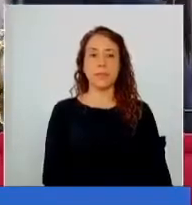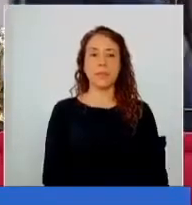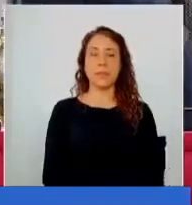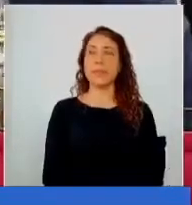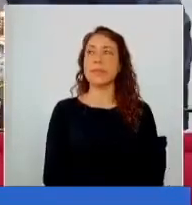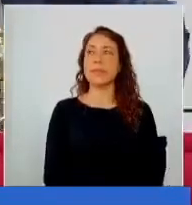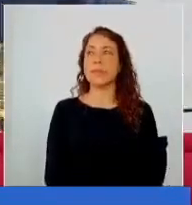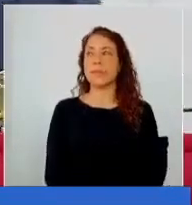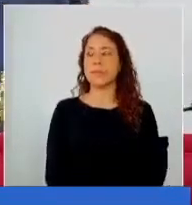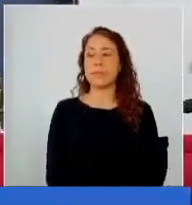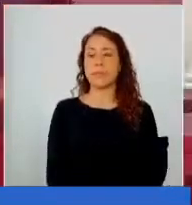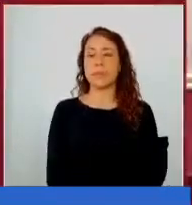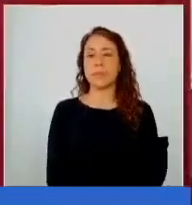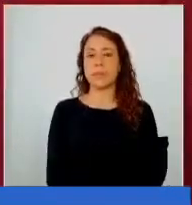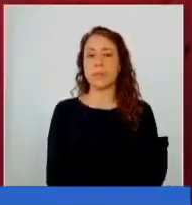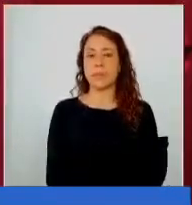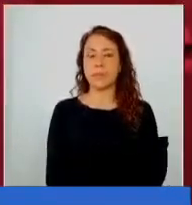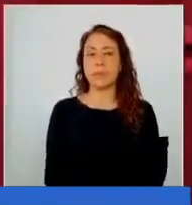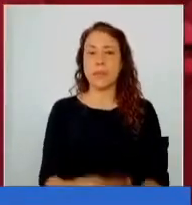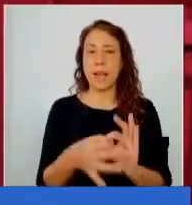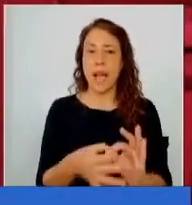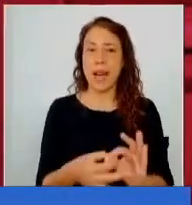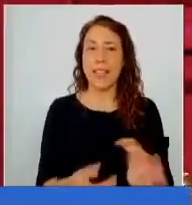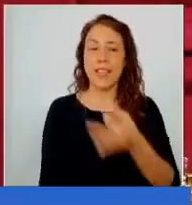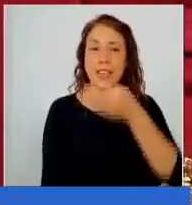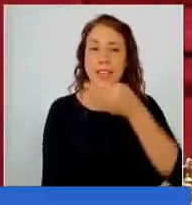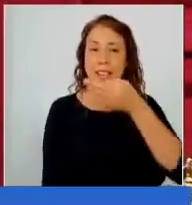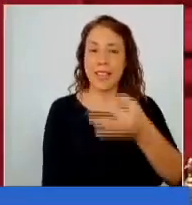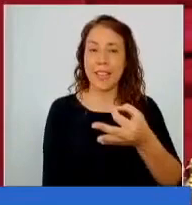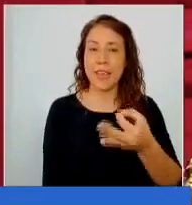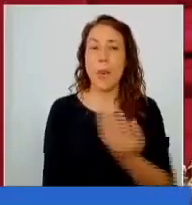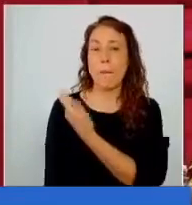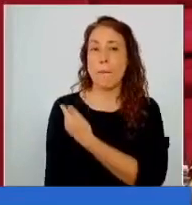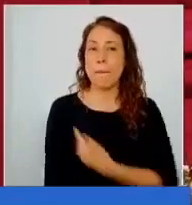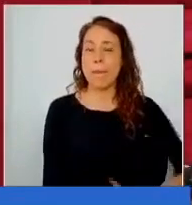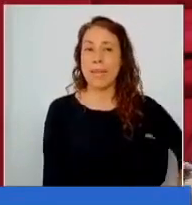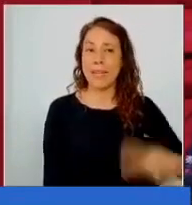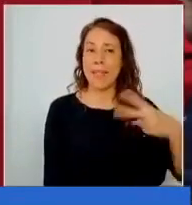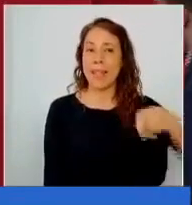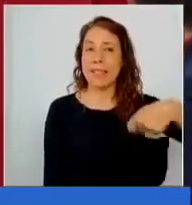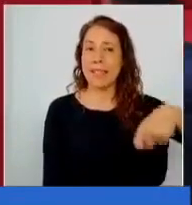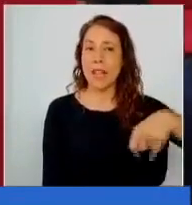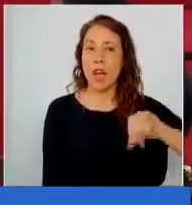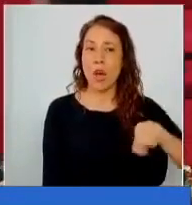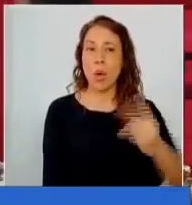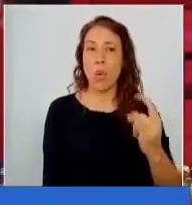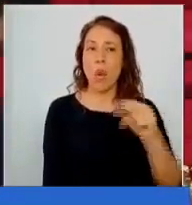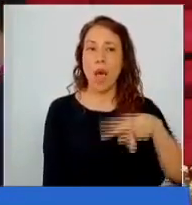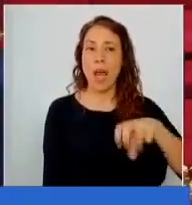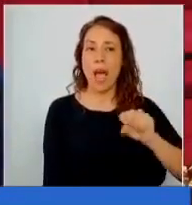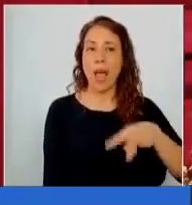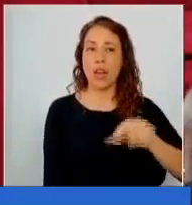se agradecen las palabras del presidente del senado Don Juan Antonio Colón